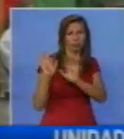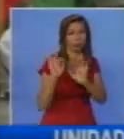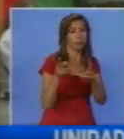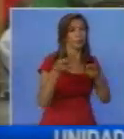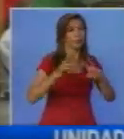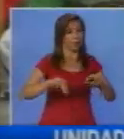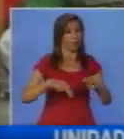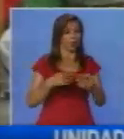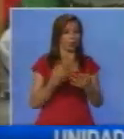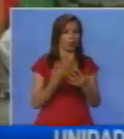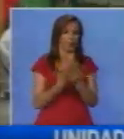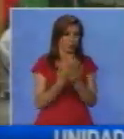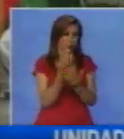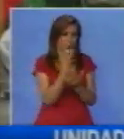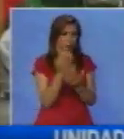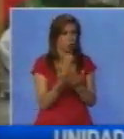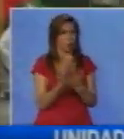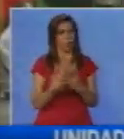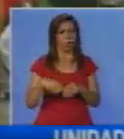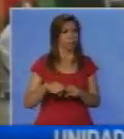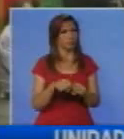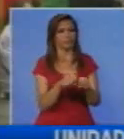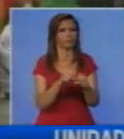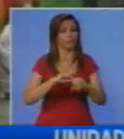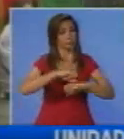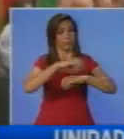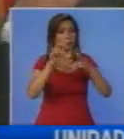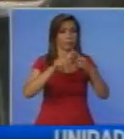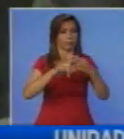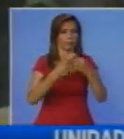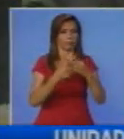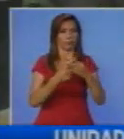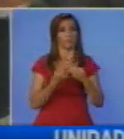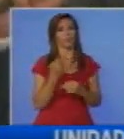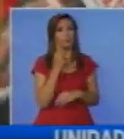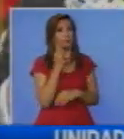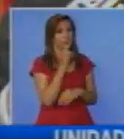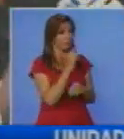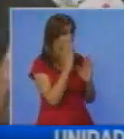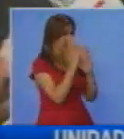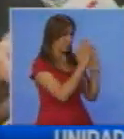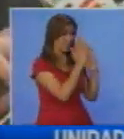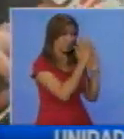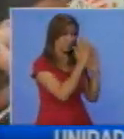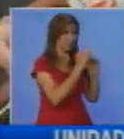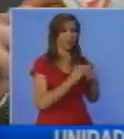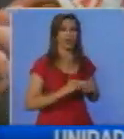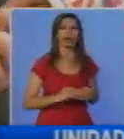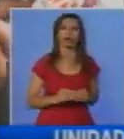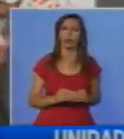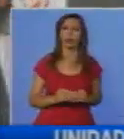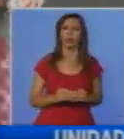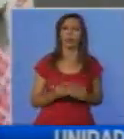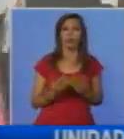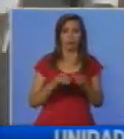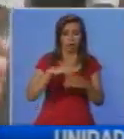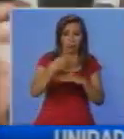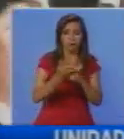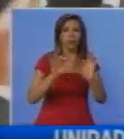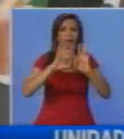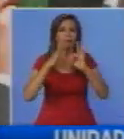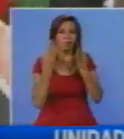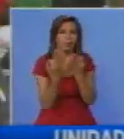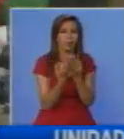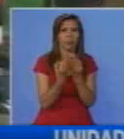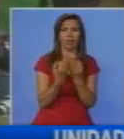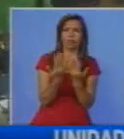detenidos a primeras horas de la mañana para ser parte de esta audiencia de juzgamiento. Vemos acá en los exteriores de la unidad de flagrancia a los familiares de